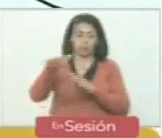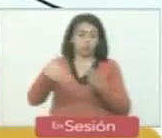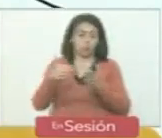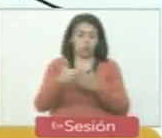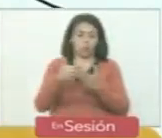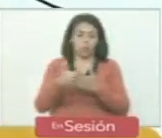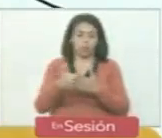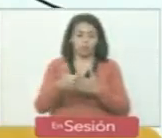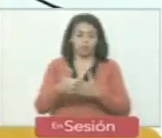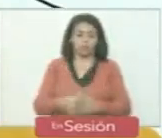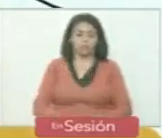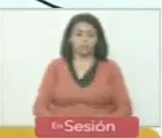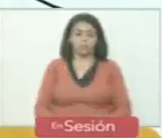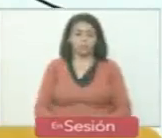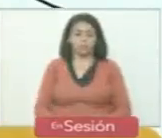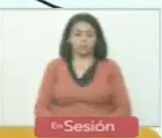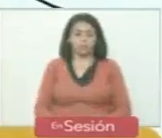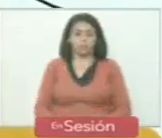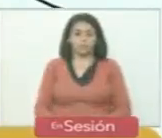y con la venia,